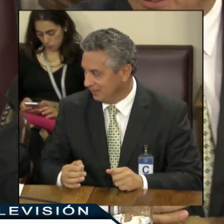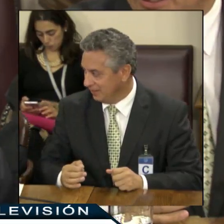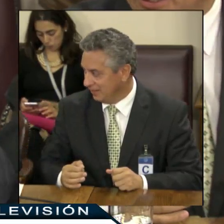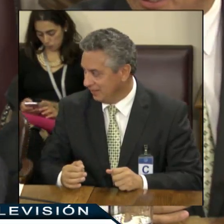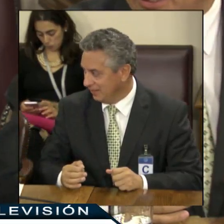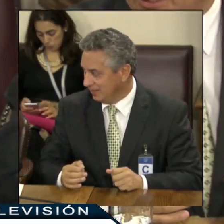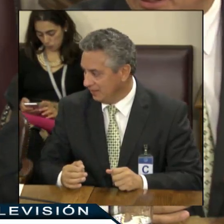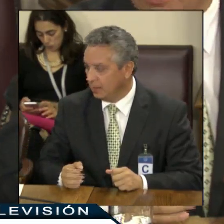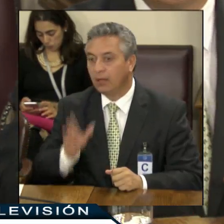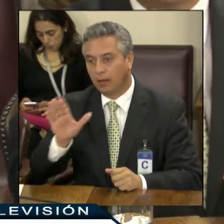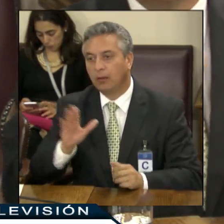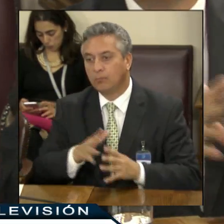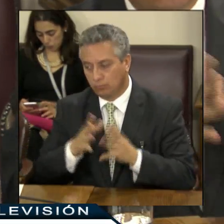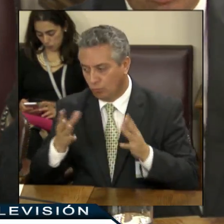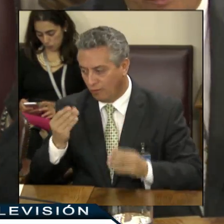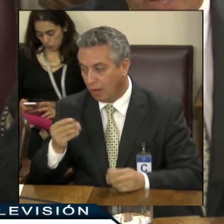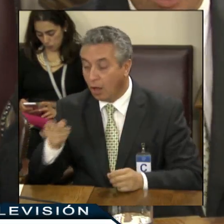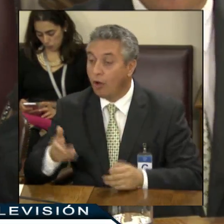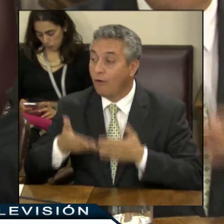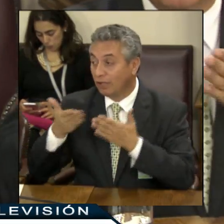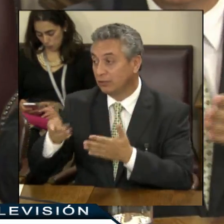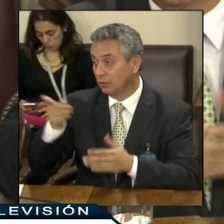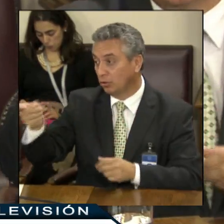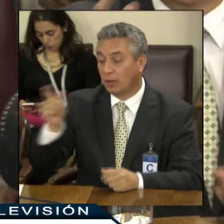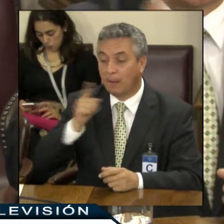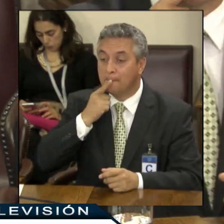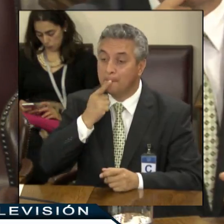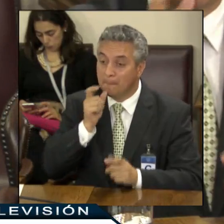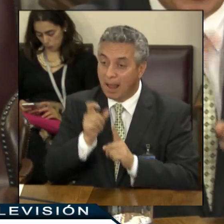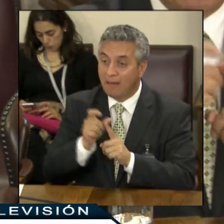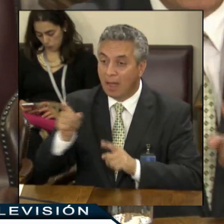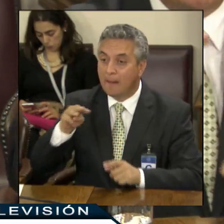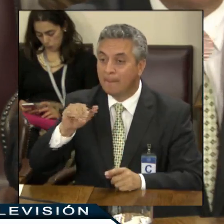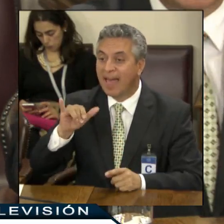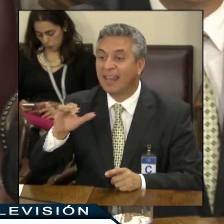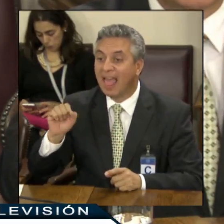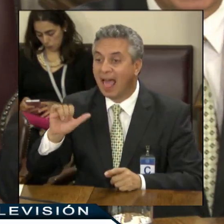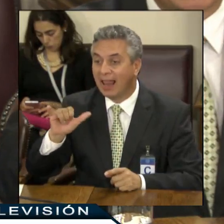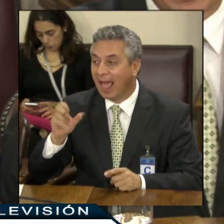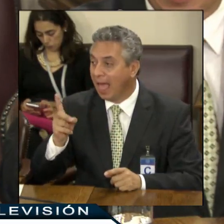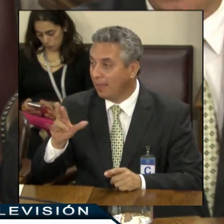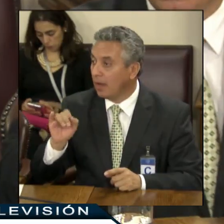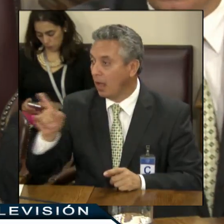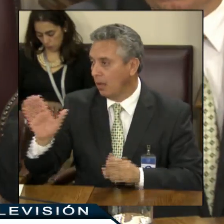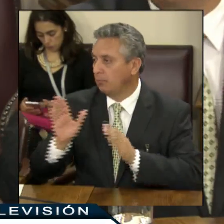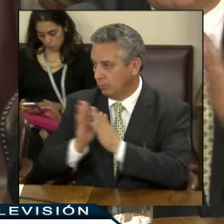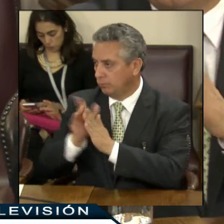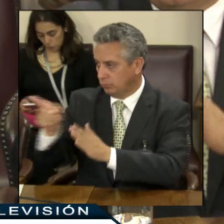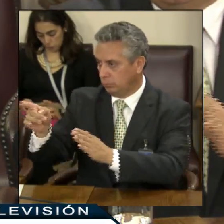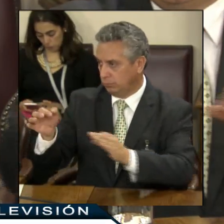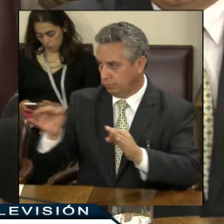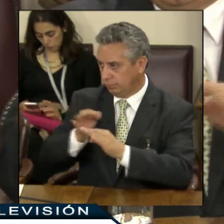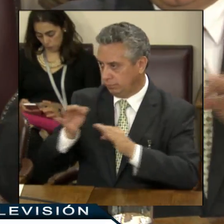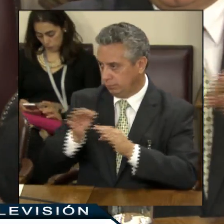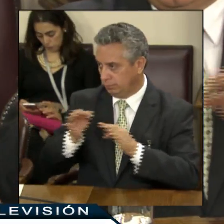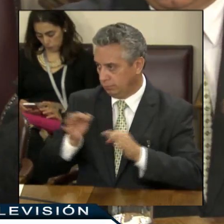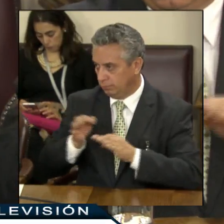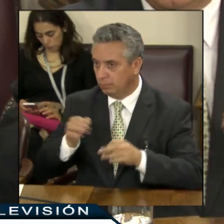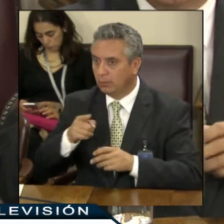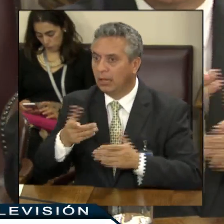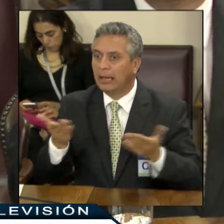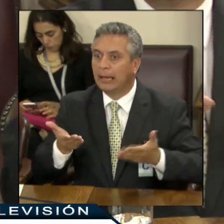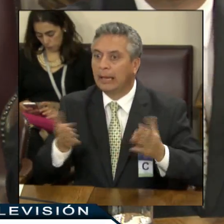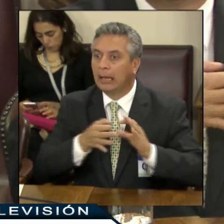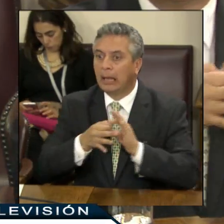ya muy bien Vamos a ofrecer la palabra a la señora María Alejandra que nos ilustre sobre lo que